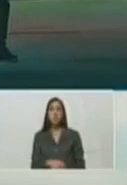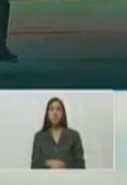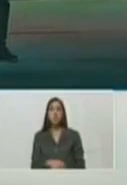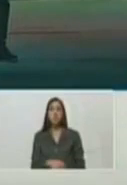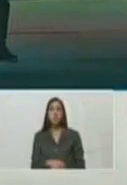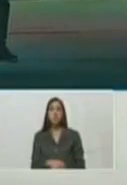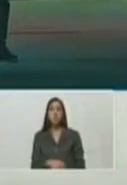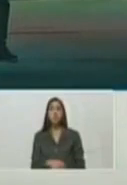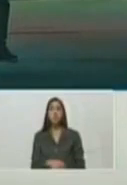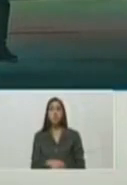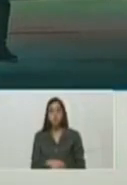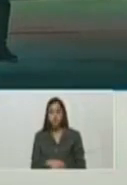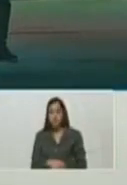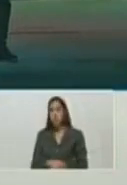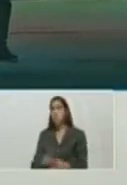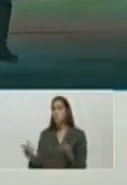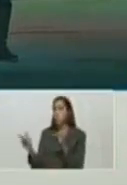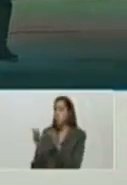He estado muy conectado